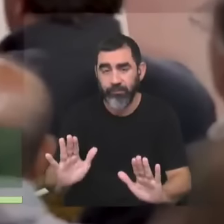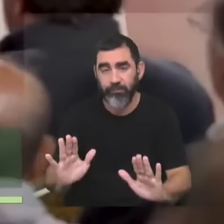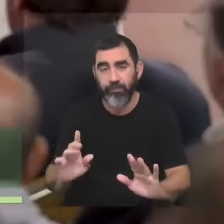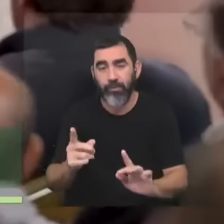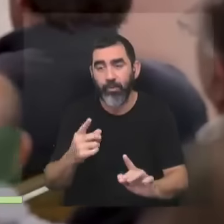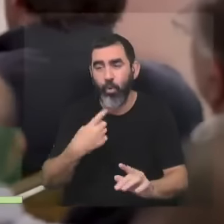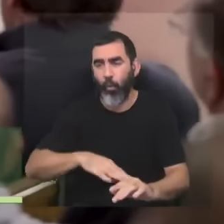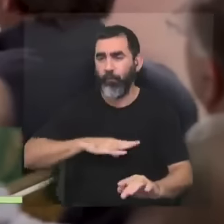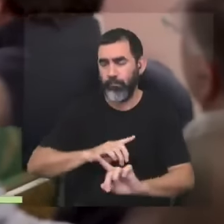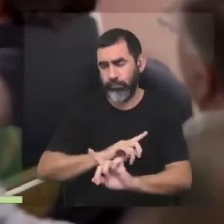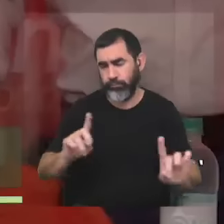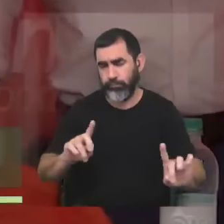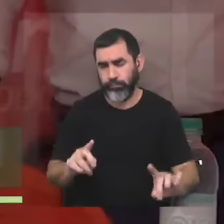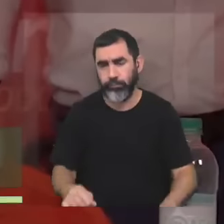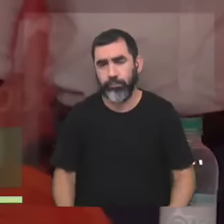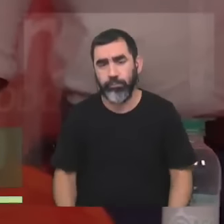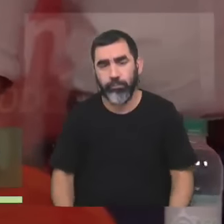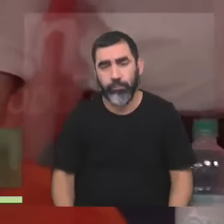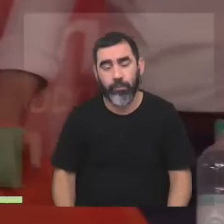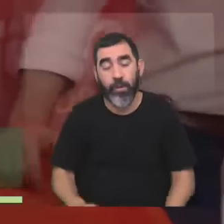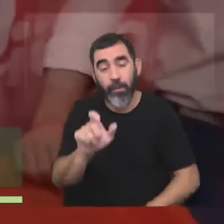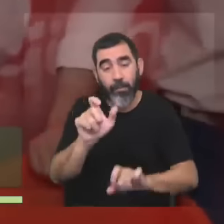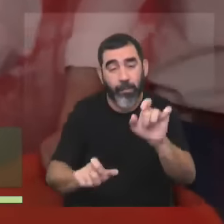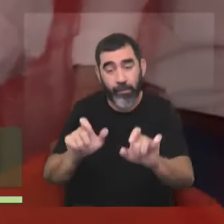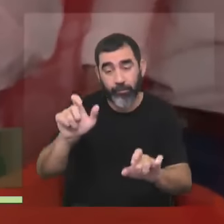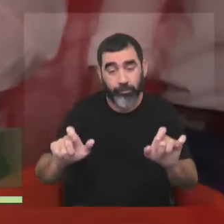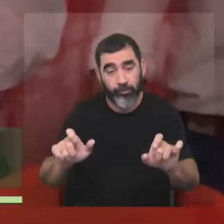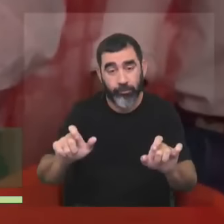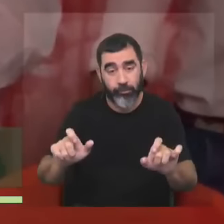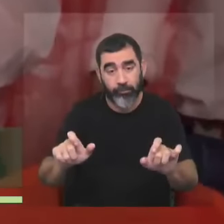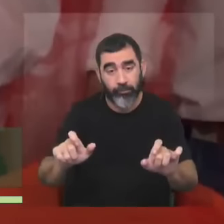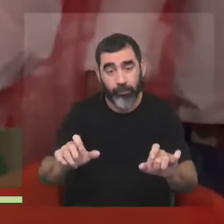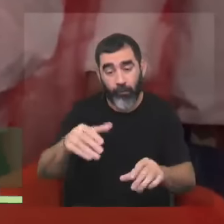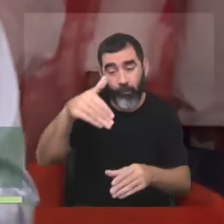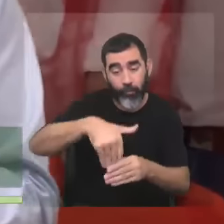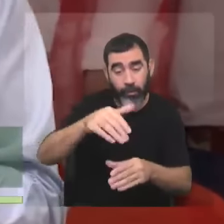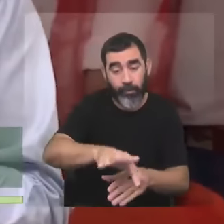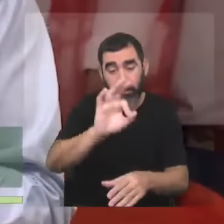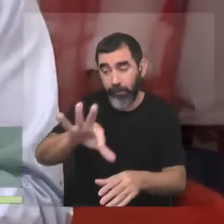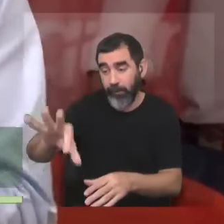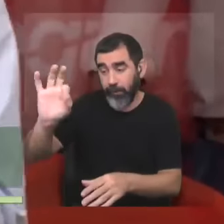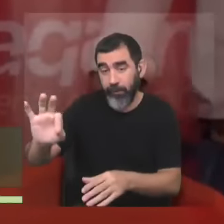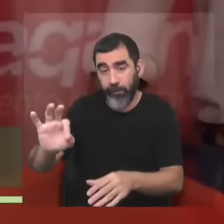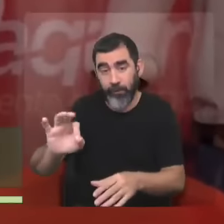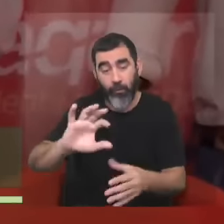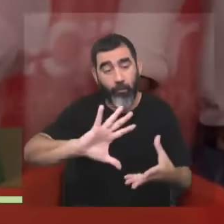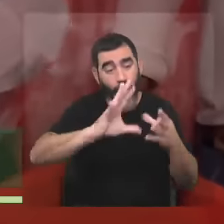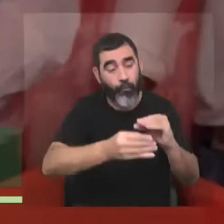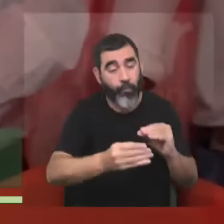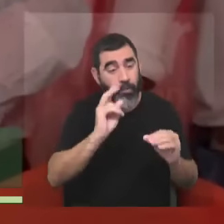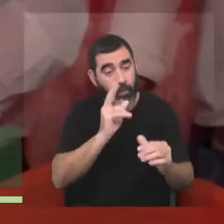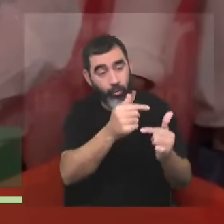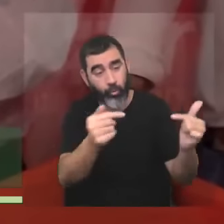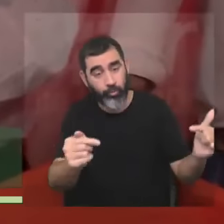agraviar porque ahí la gente que va a votar va a poder elegir entre una forma de ver las